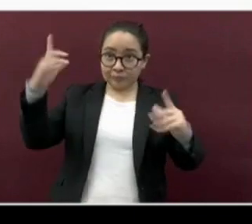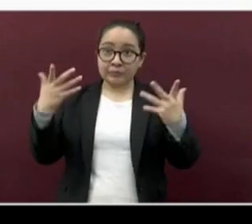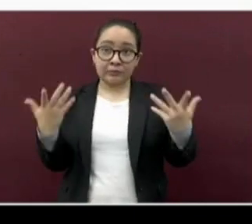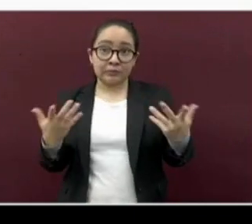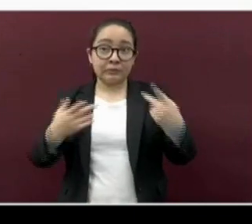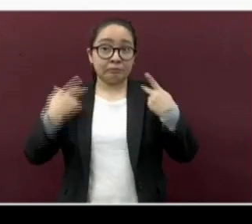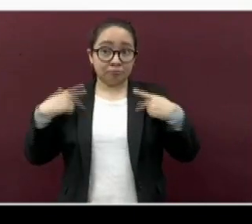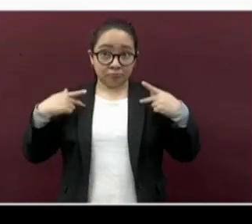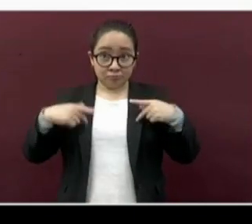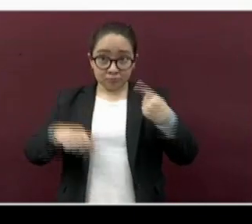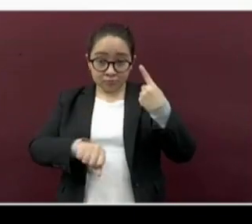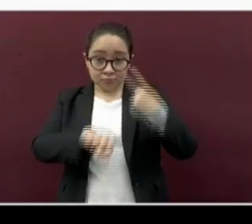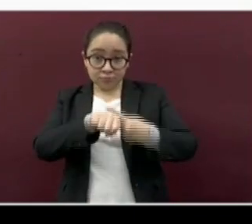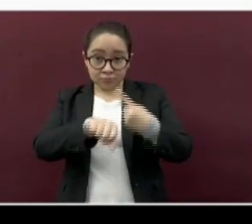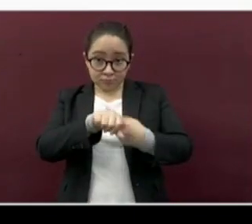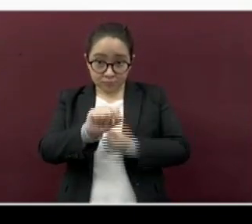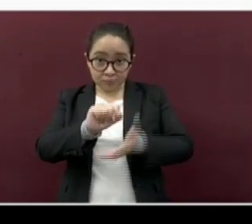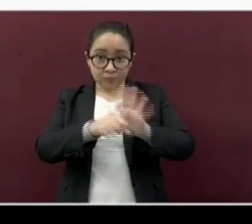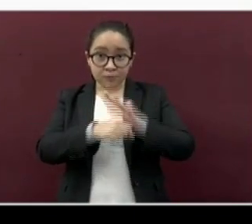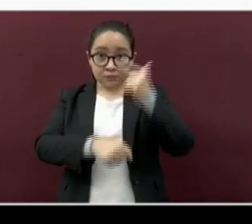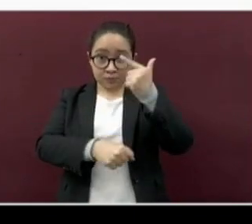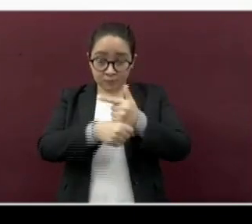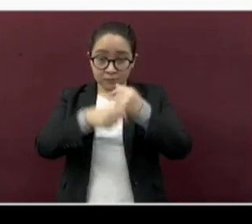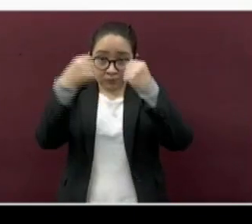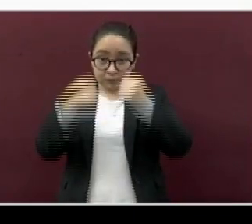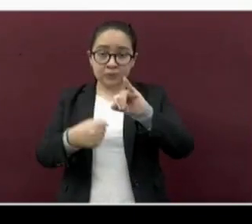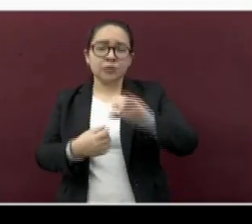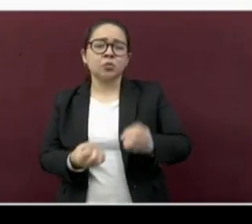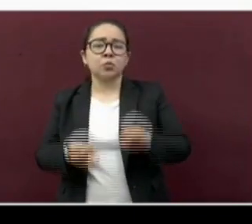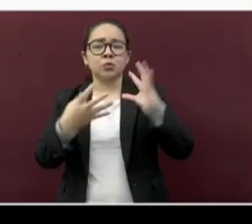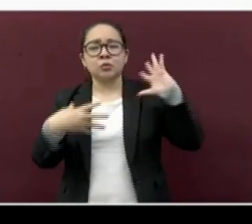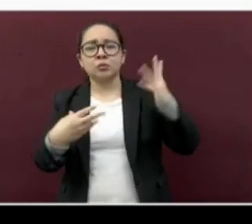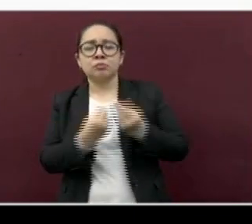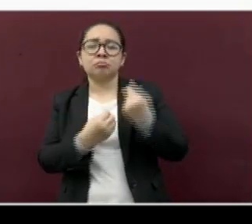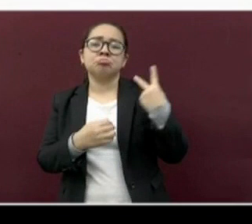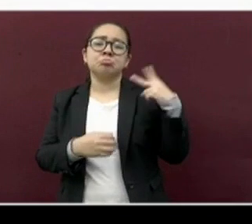los enfermos con resultado positivo al SARS-CoV-2, son